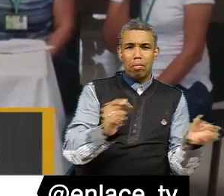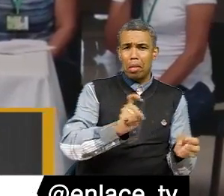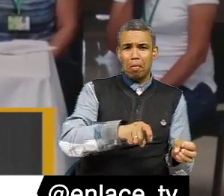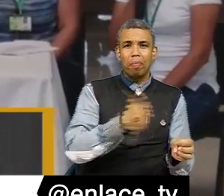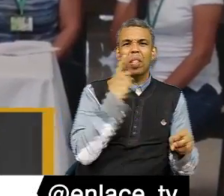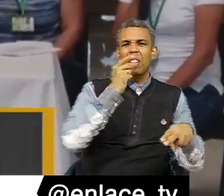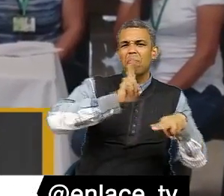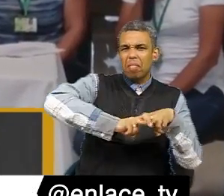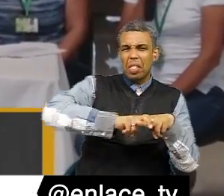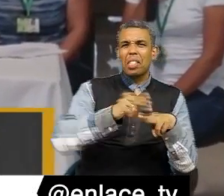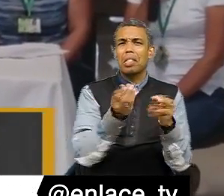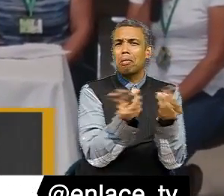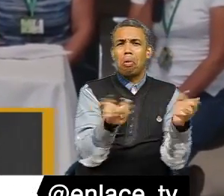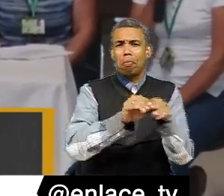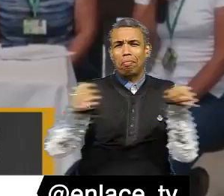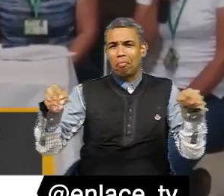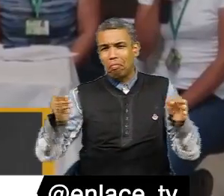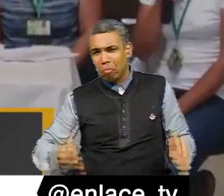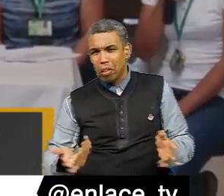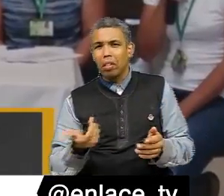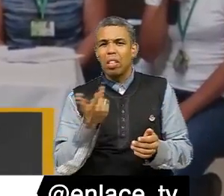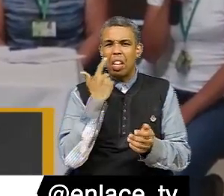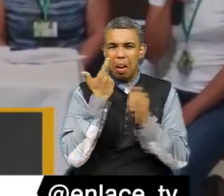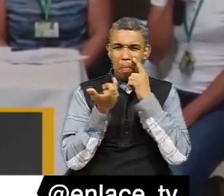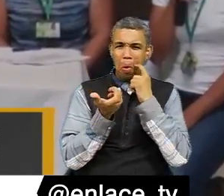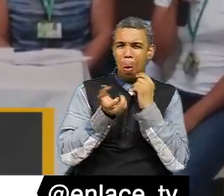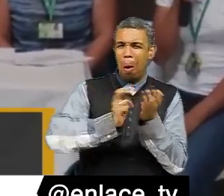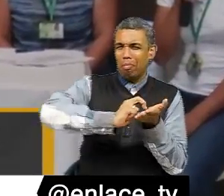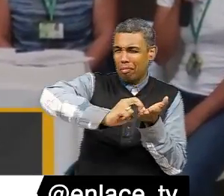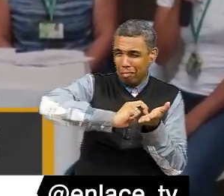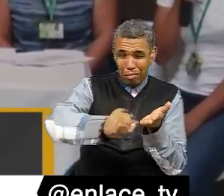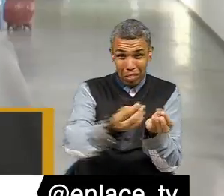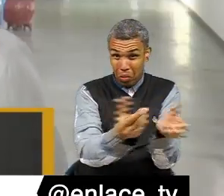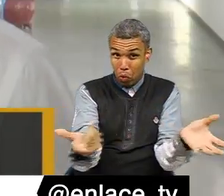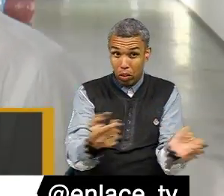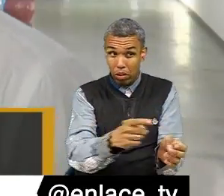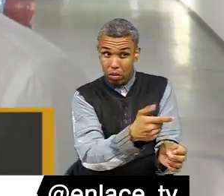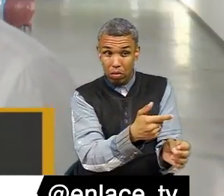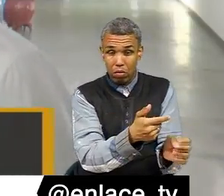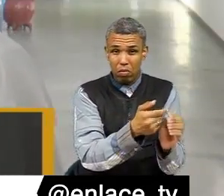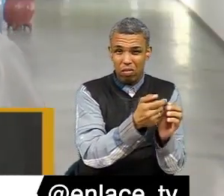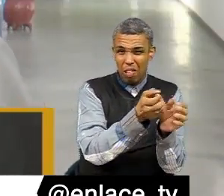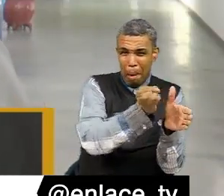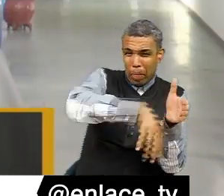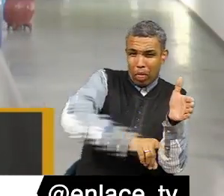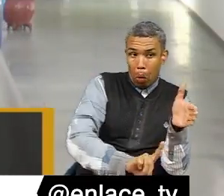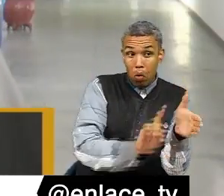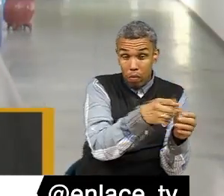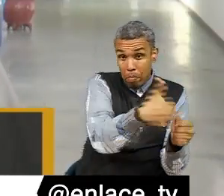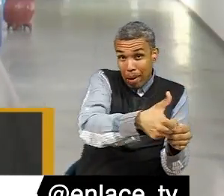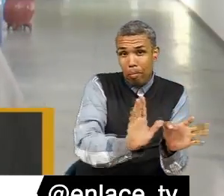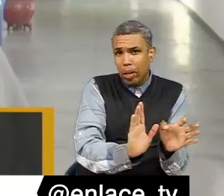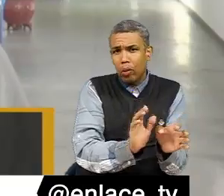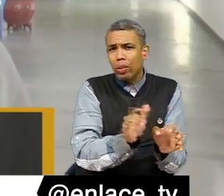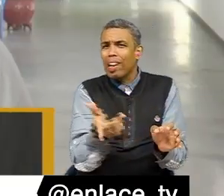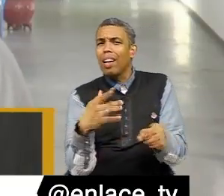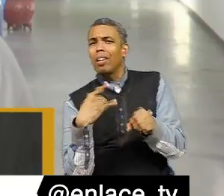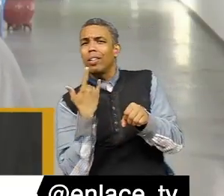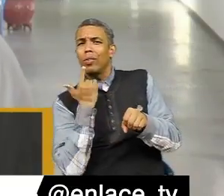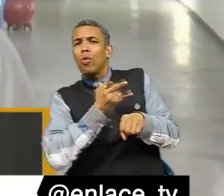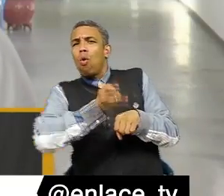pupitres, etcétera, algunos papelógrafos, y esto con el fin de, en el medio de nuestro programa de responsabilidad social,